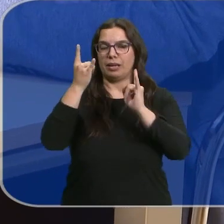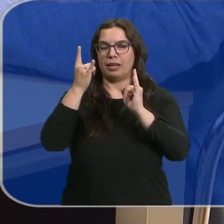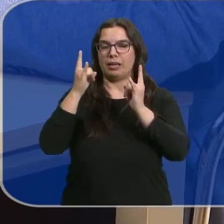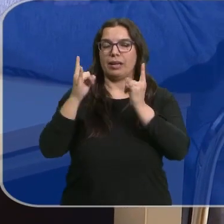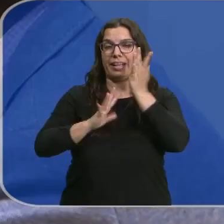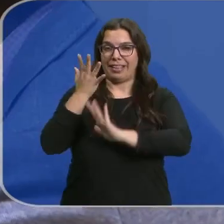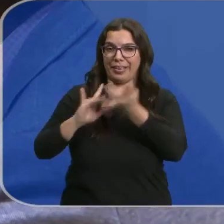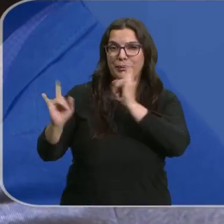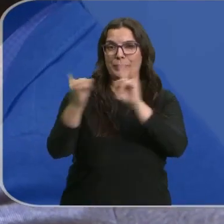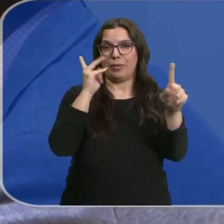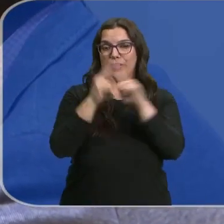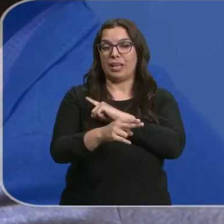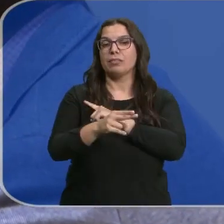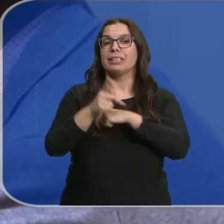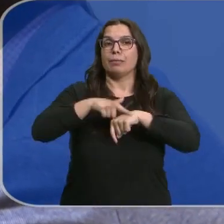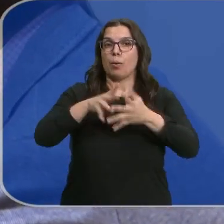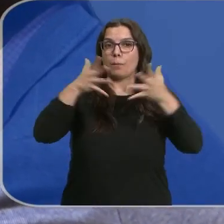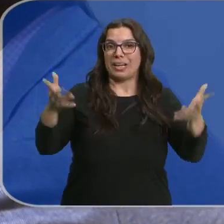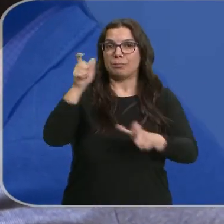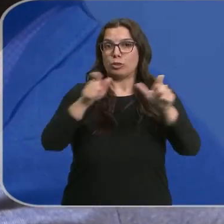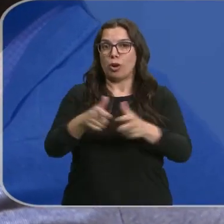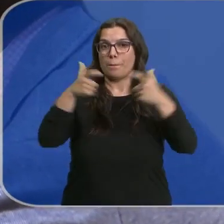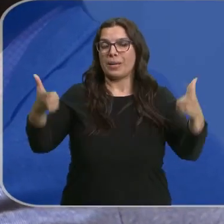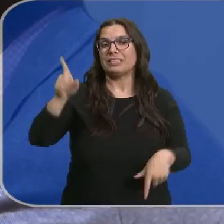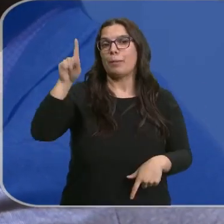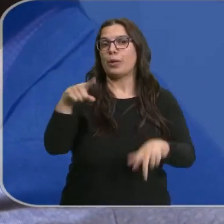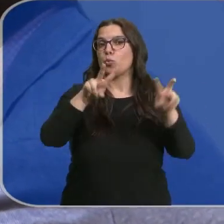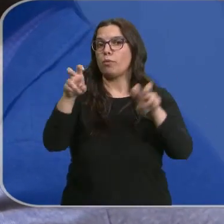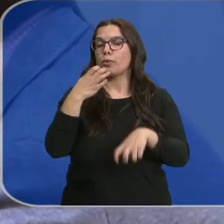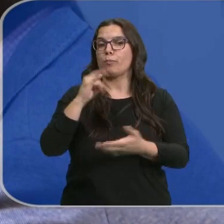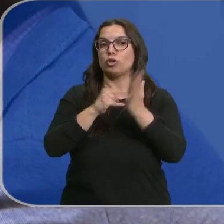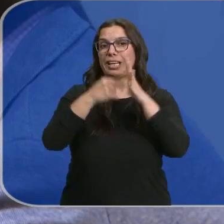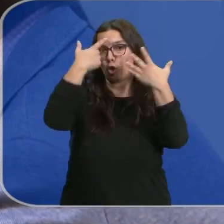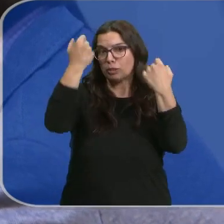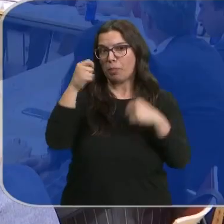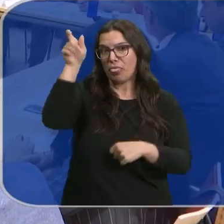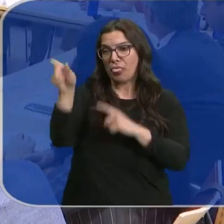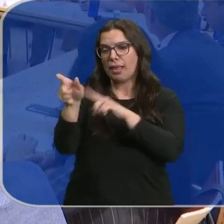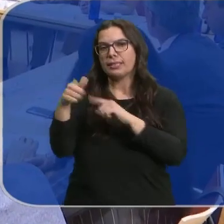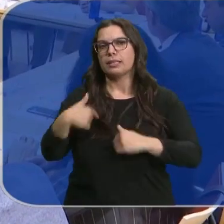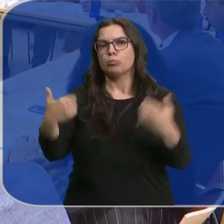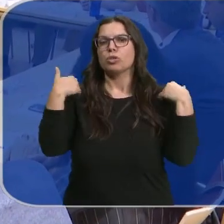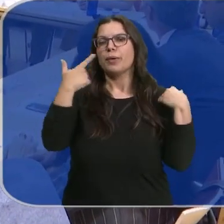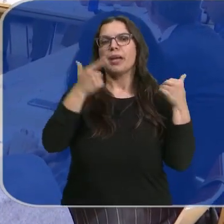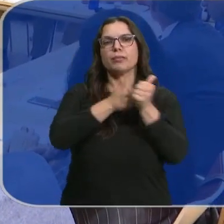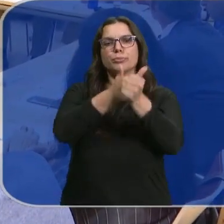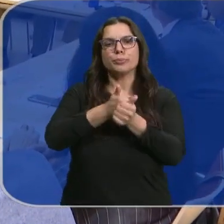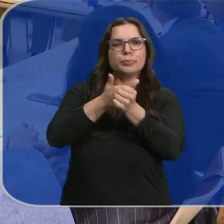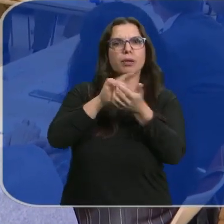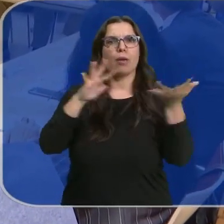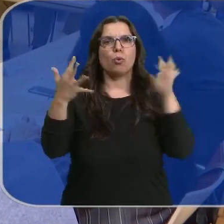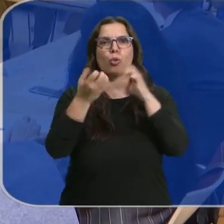además alguna otra novedad, como por ejemplo la figura del técnico especialista que seguirá la evolución de los incendios in